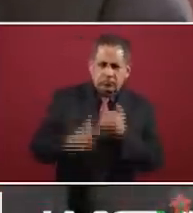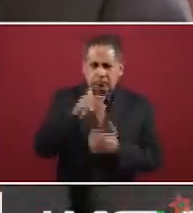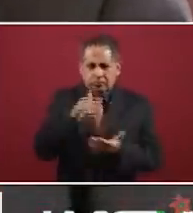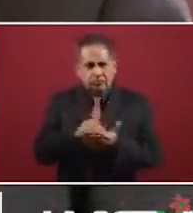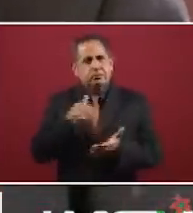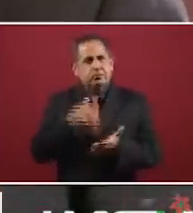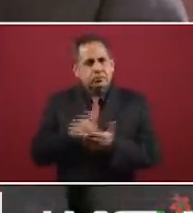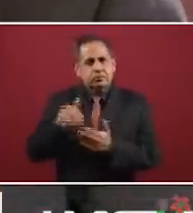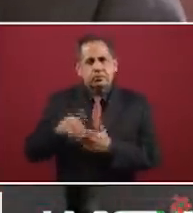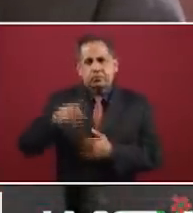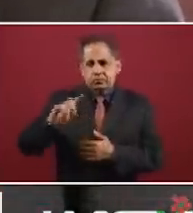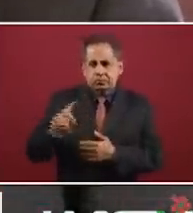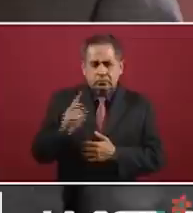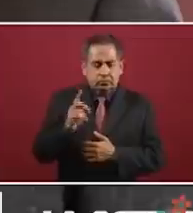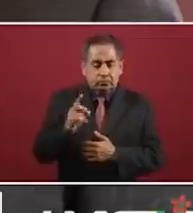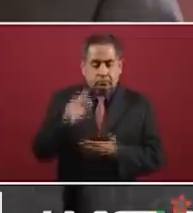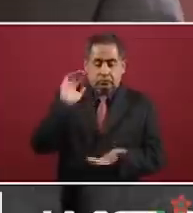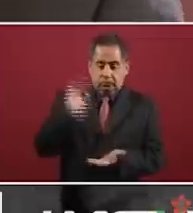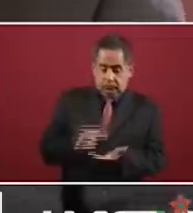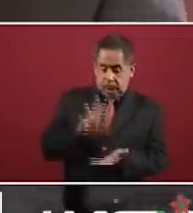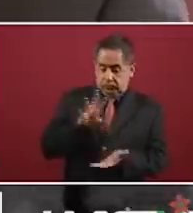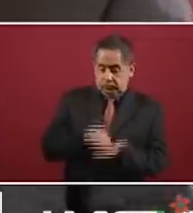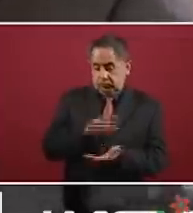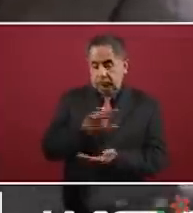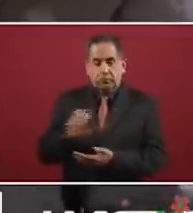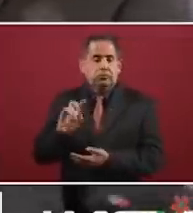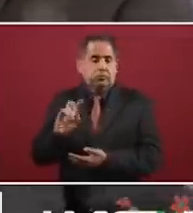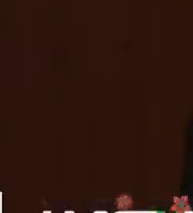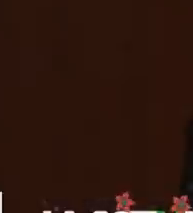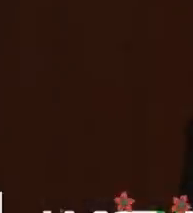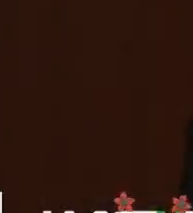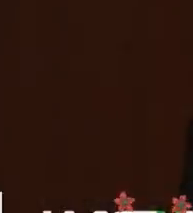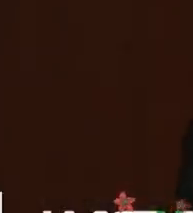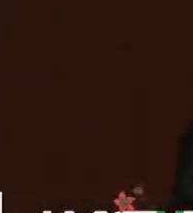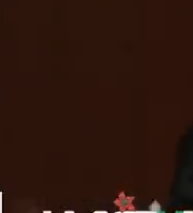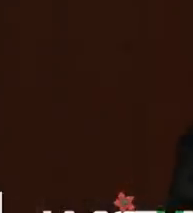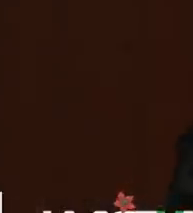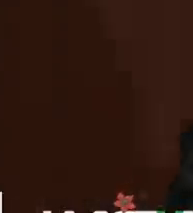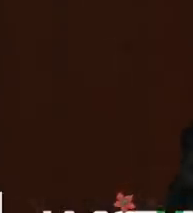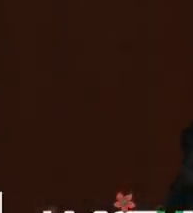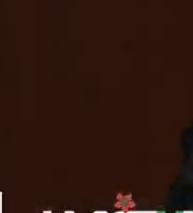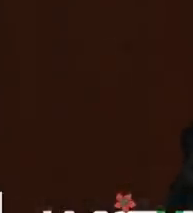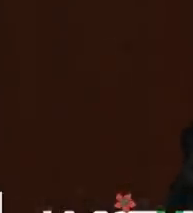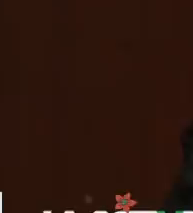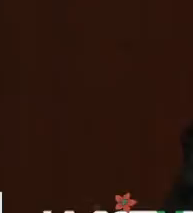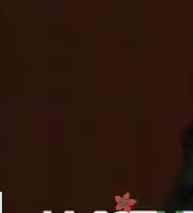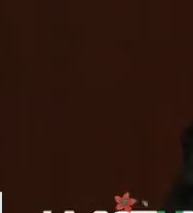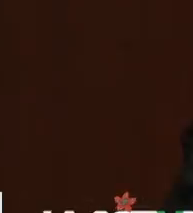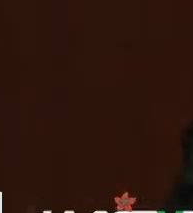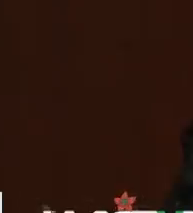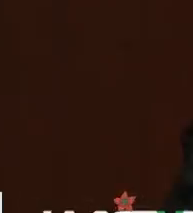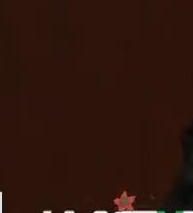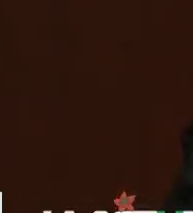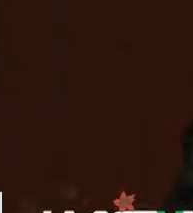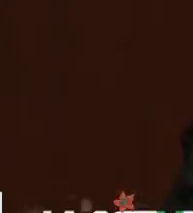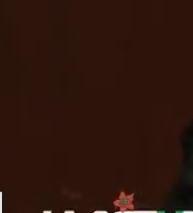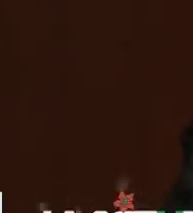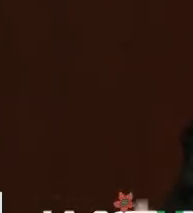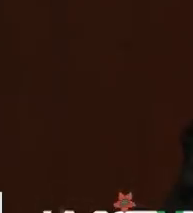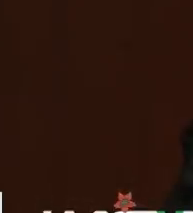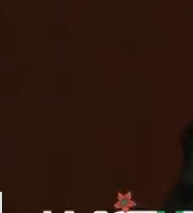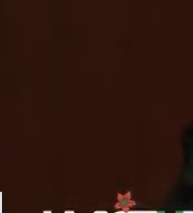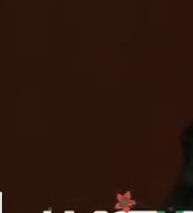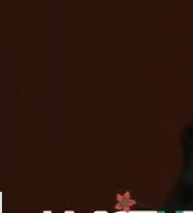La funcionaria Irma Eréndira Sandoval dijo que las investigaciones muestran que Bartlett no ocultó bienes en